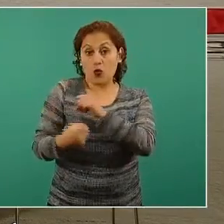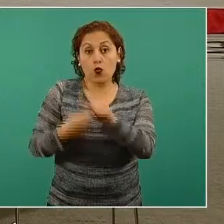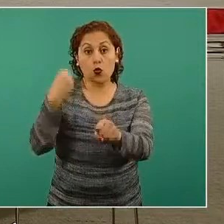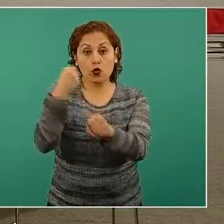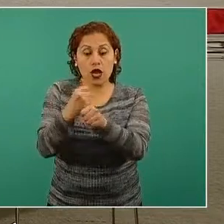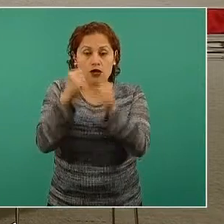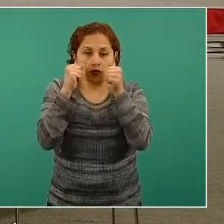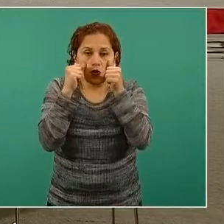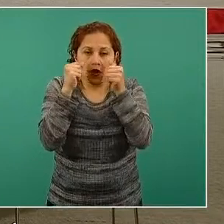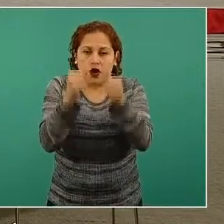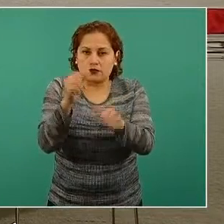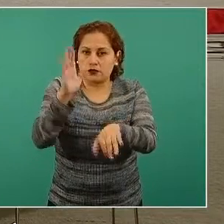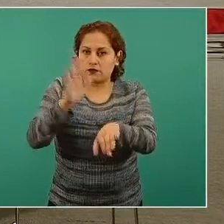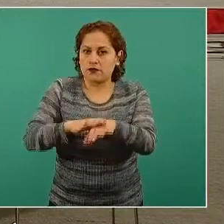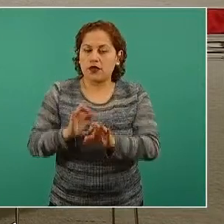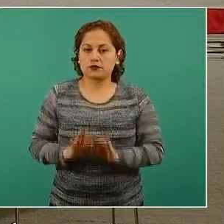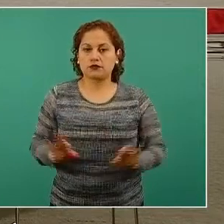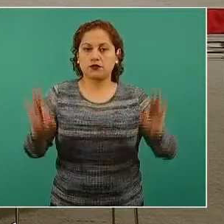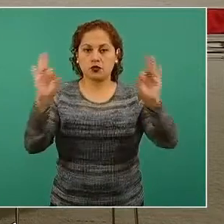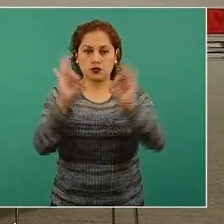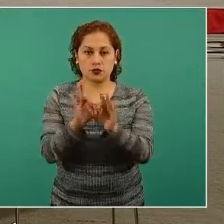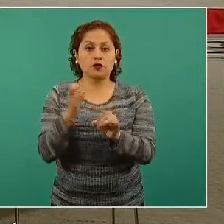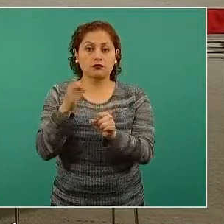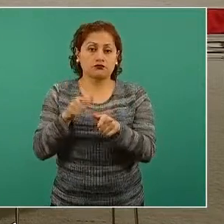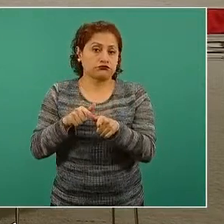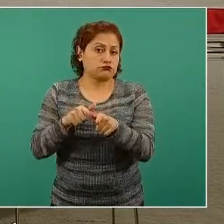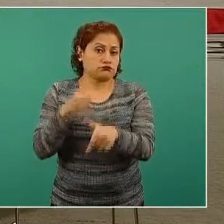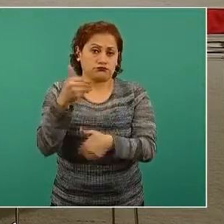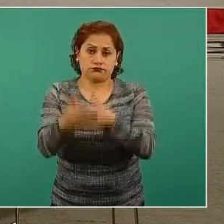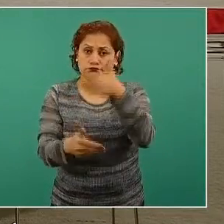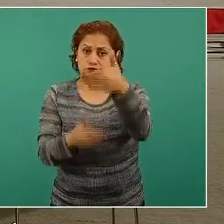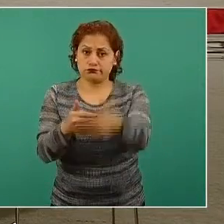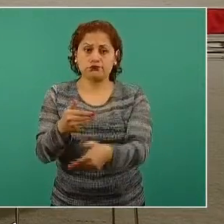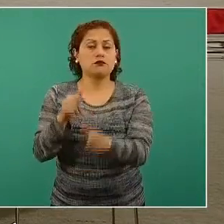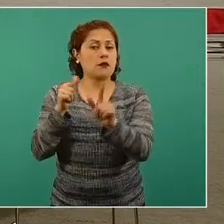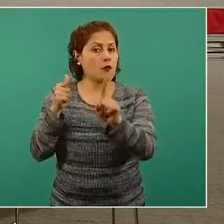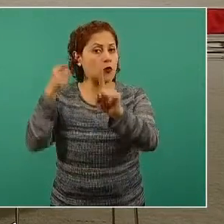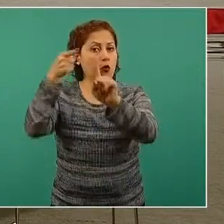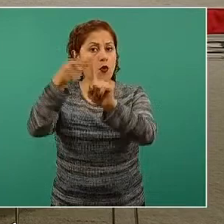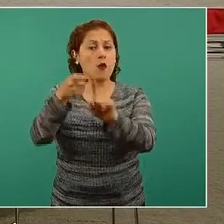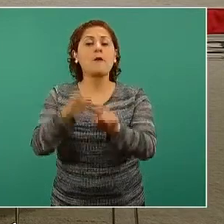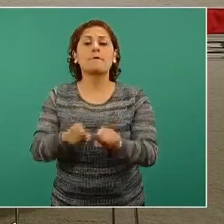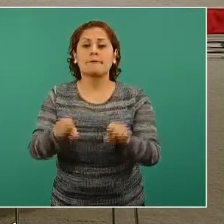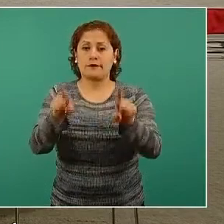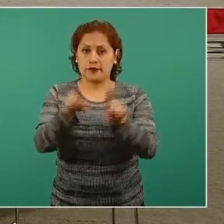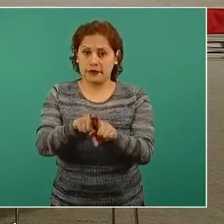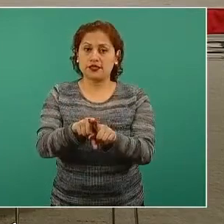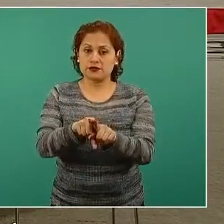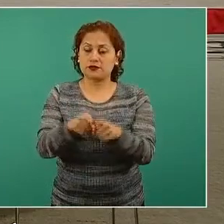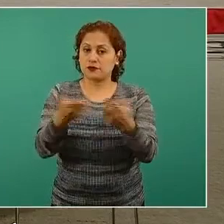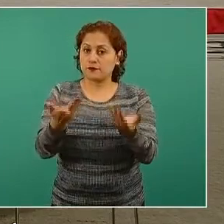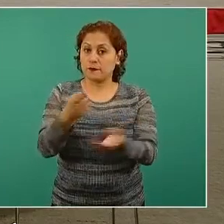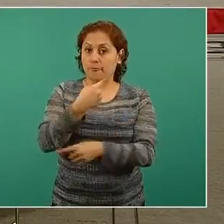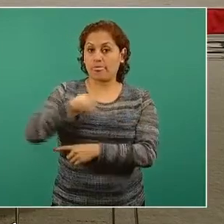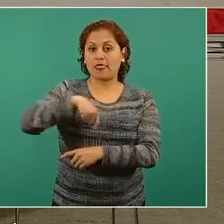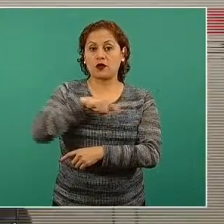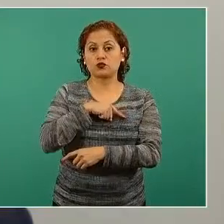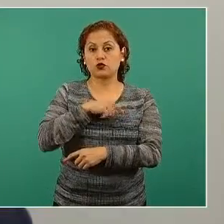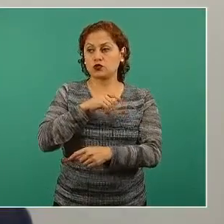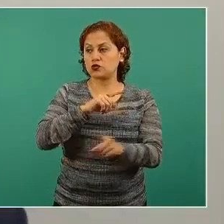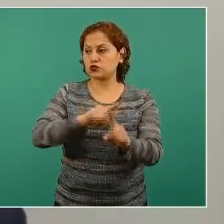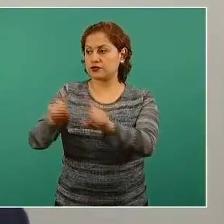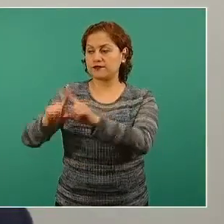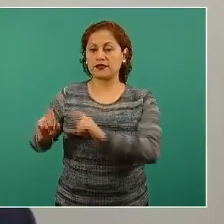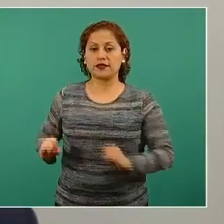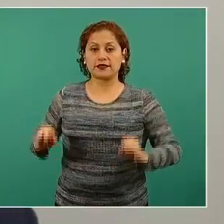epidemia esto ha ocurrido, y sigue entonces, continúa siendo un objetivo importante que seguiremos cuidando entre todas las